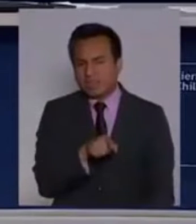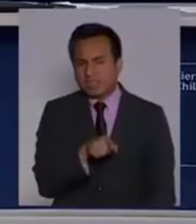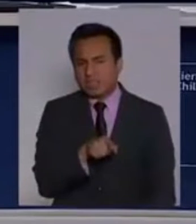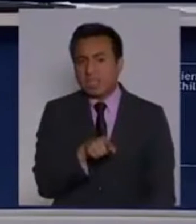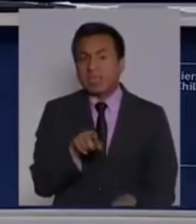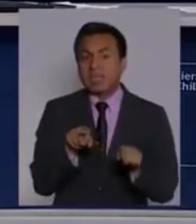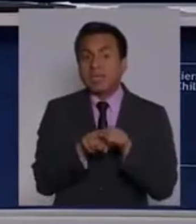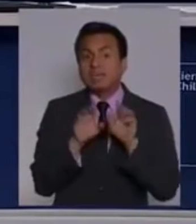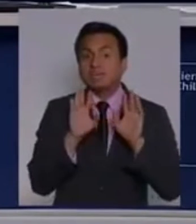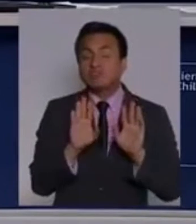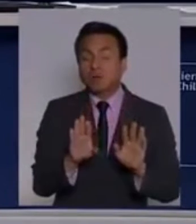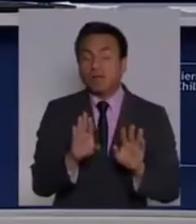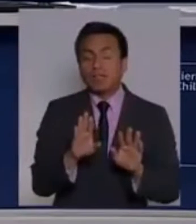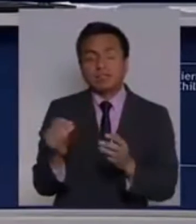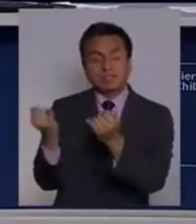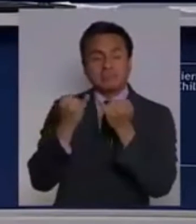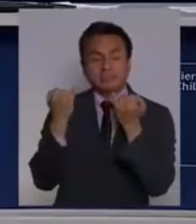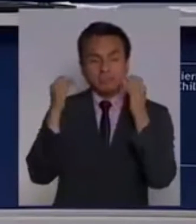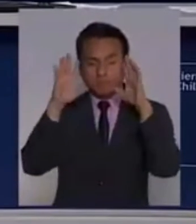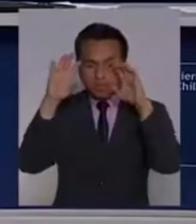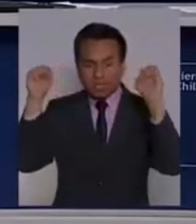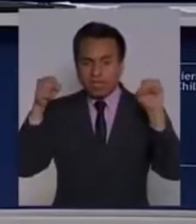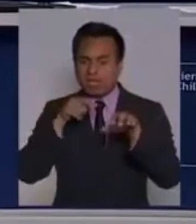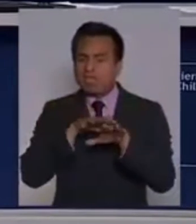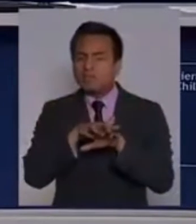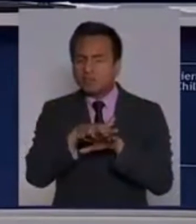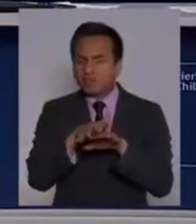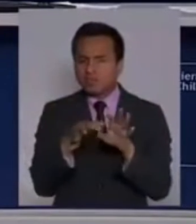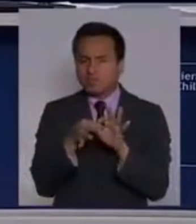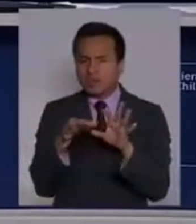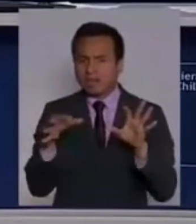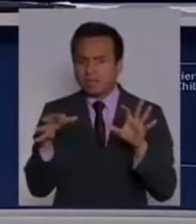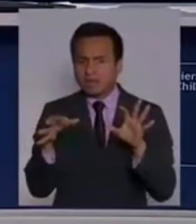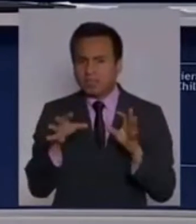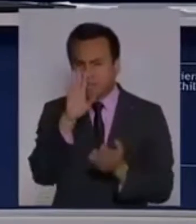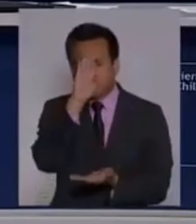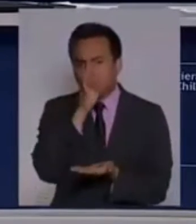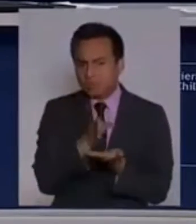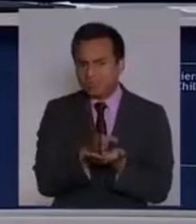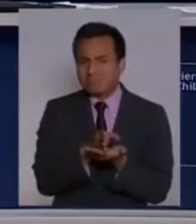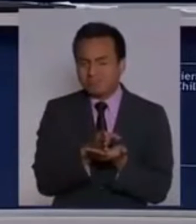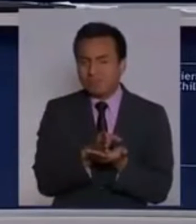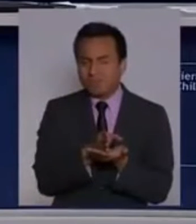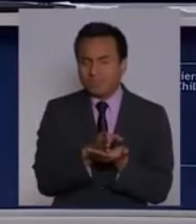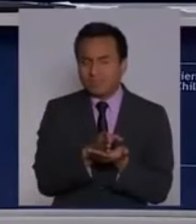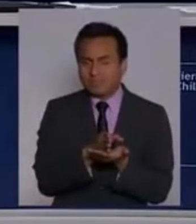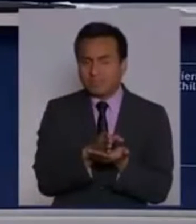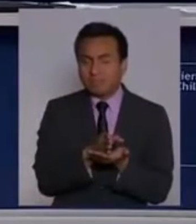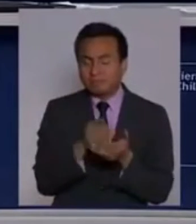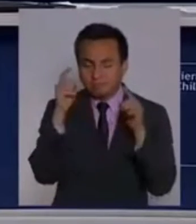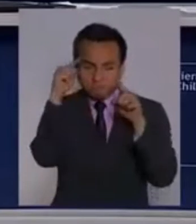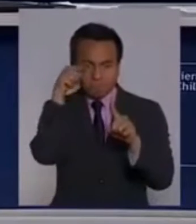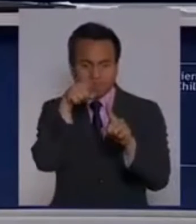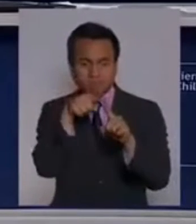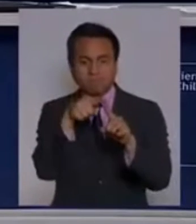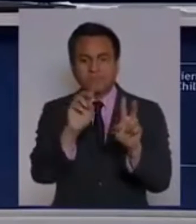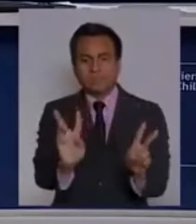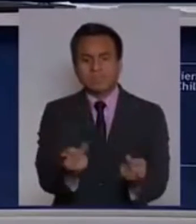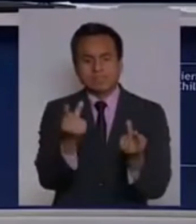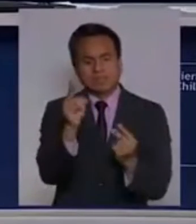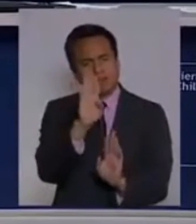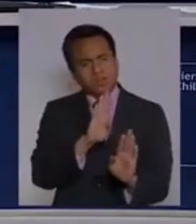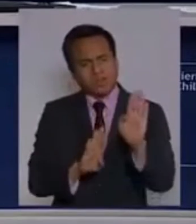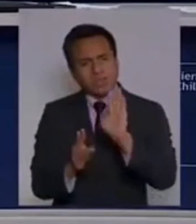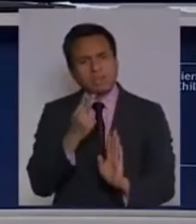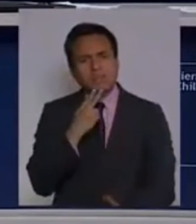proceder dice un informe de la fiscalía puede haber influido gravemente la toma de decisiones destinadas a salvaguardar